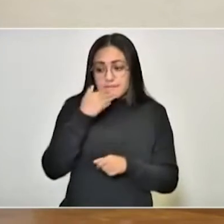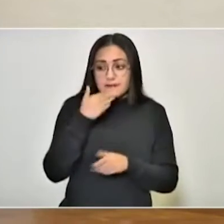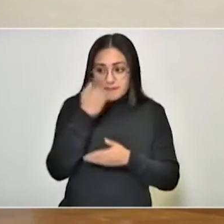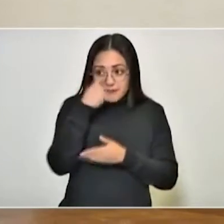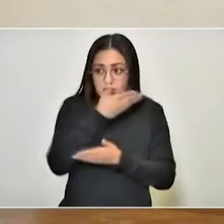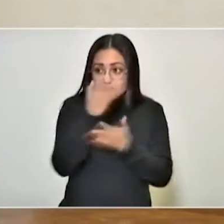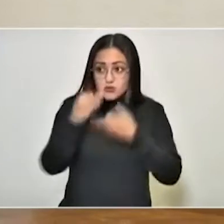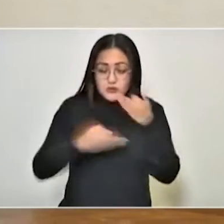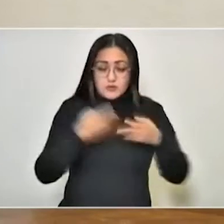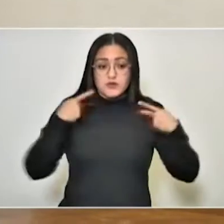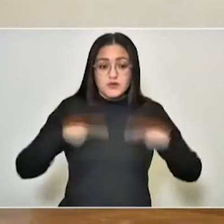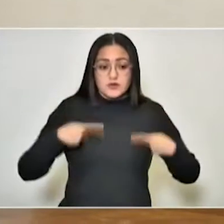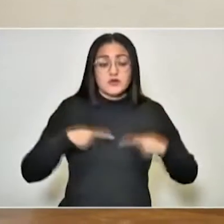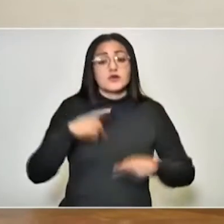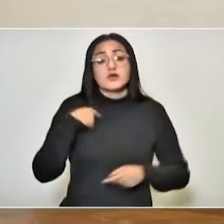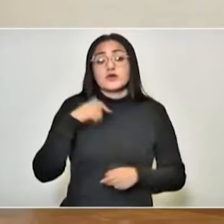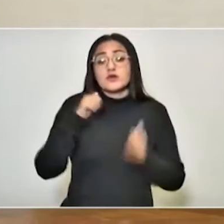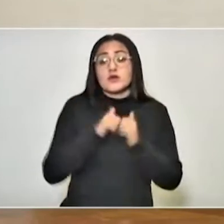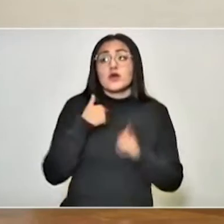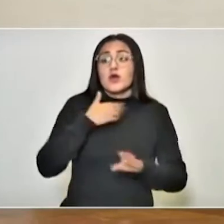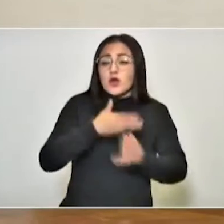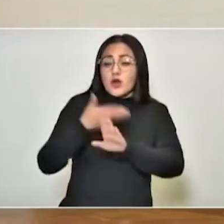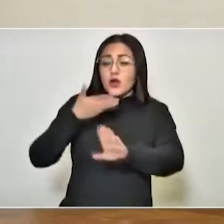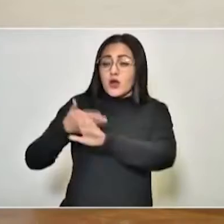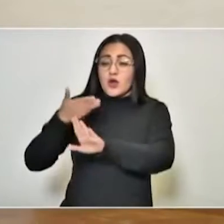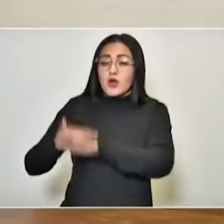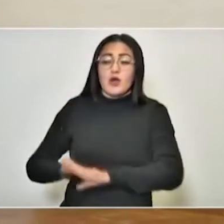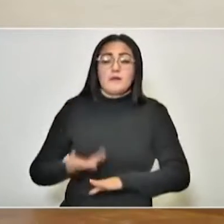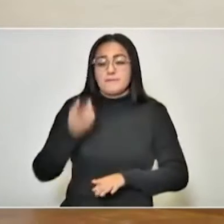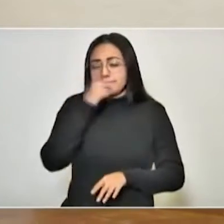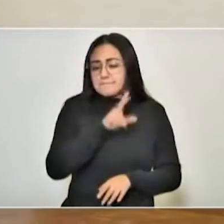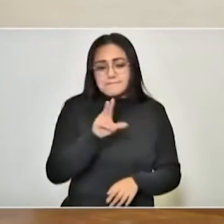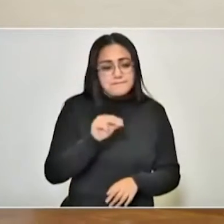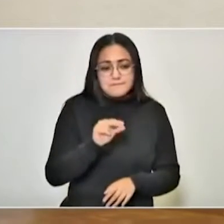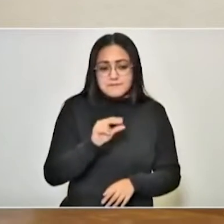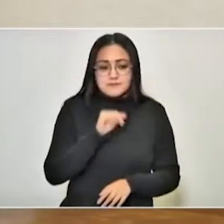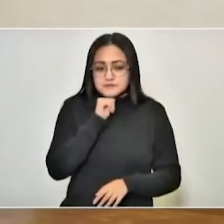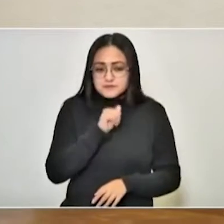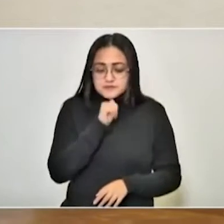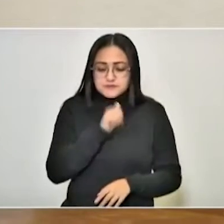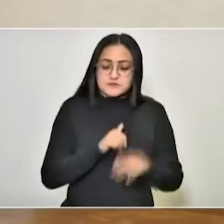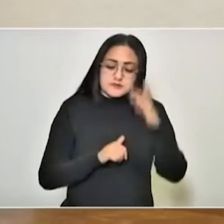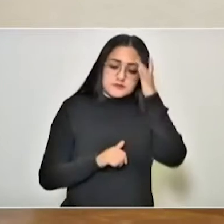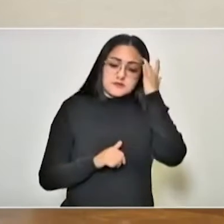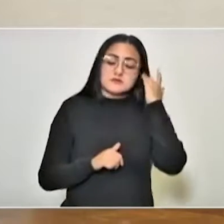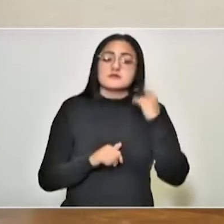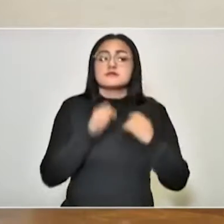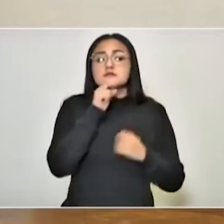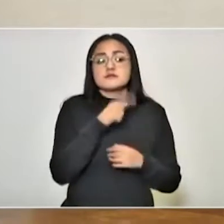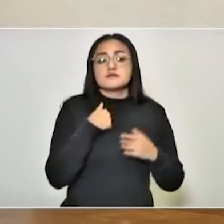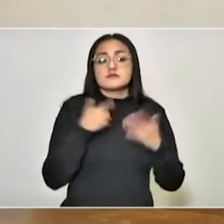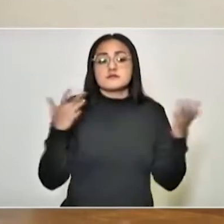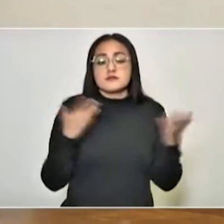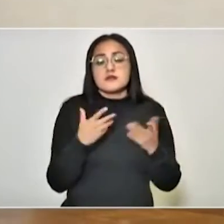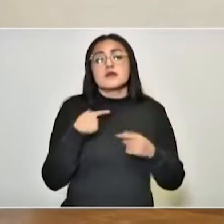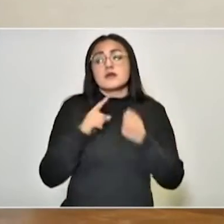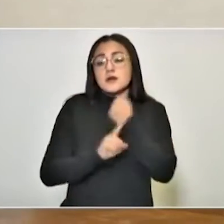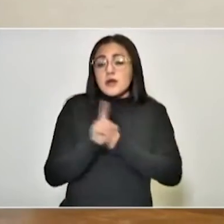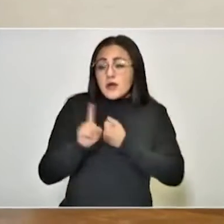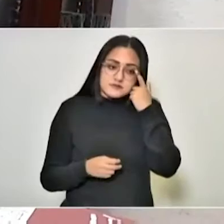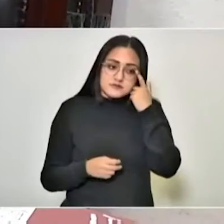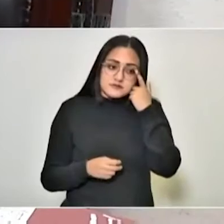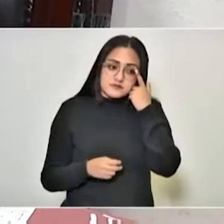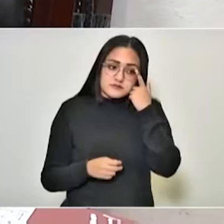y no vamos a afectar ningún interés particular ni vamos a crear condiciones de conflicto